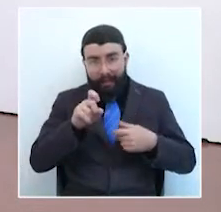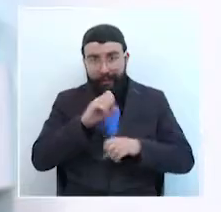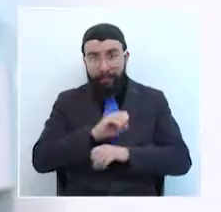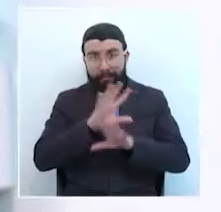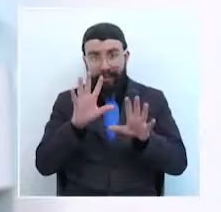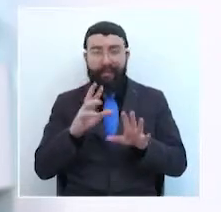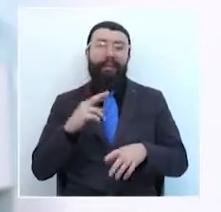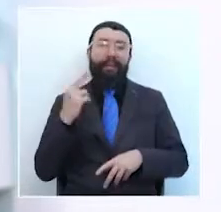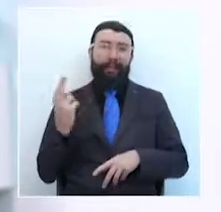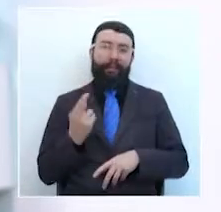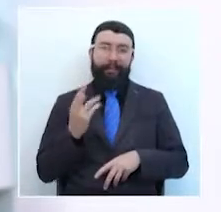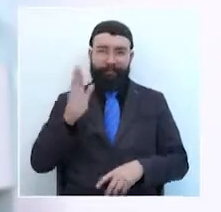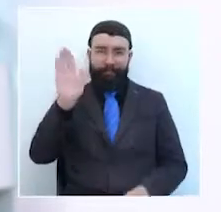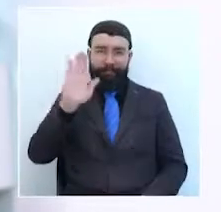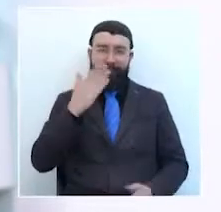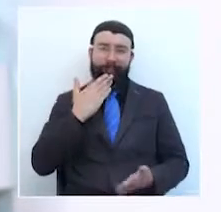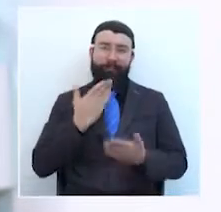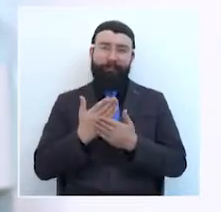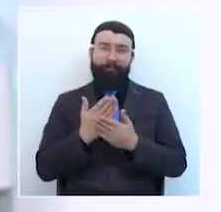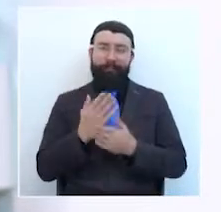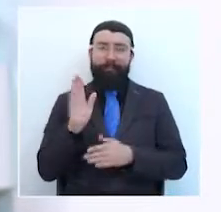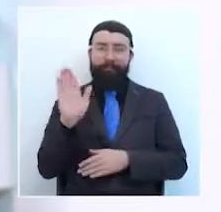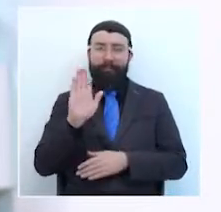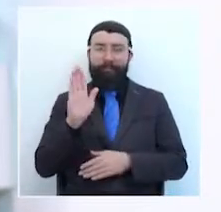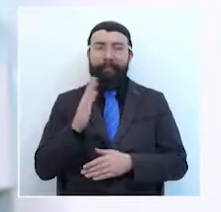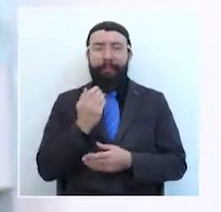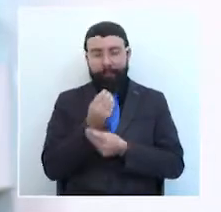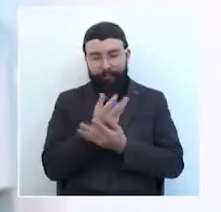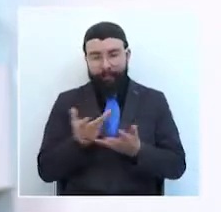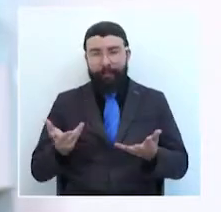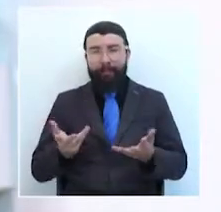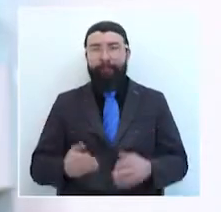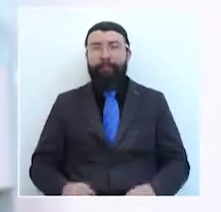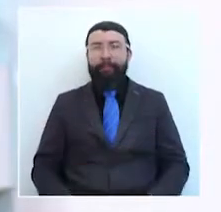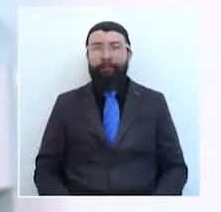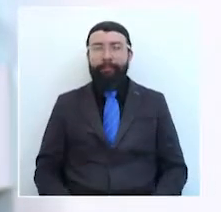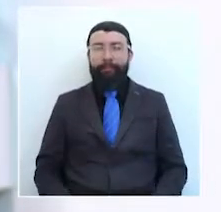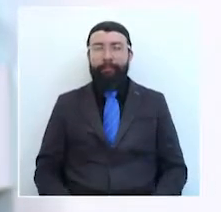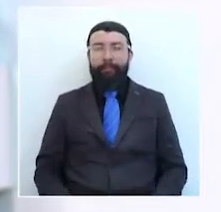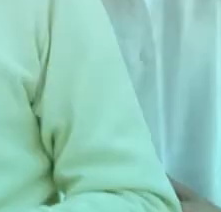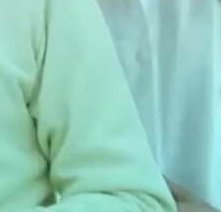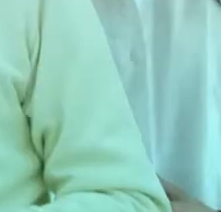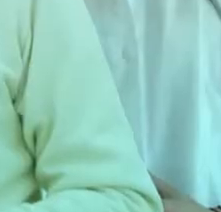las 6 de la mañana felicidades para todos bendiciones muchas gracias namasté